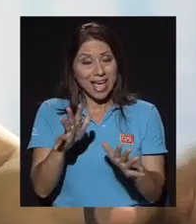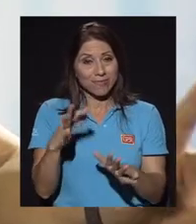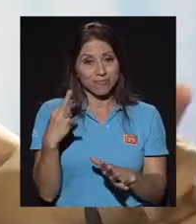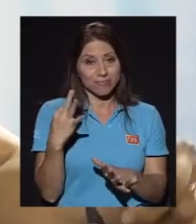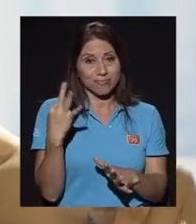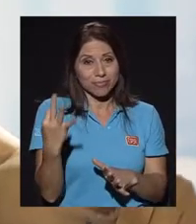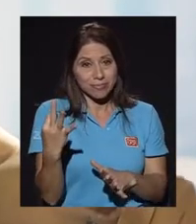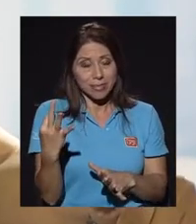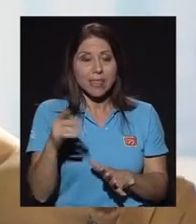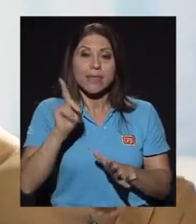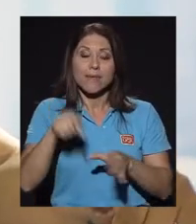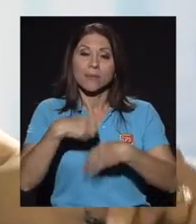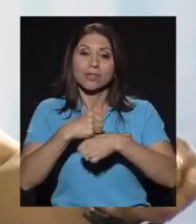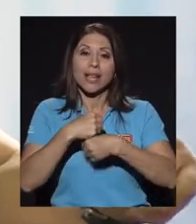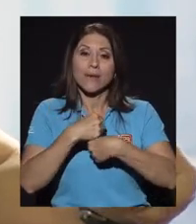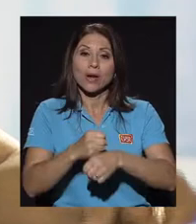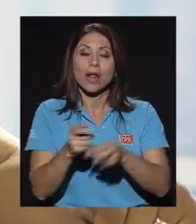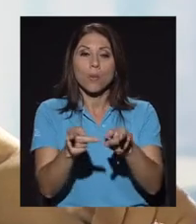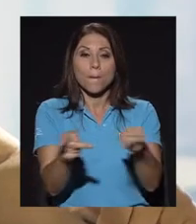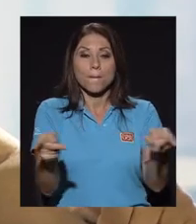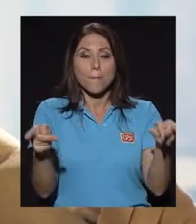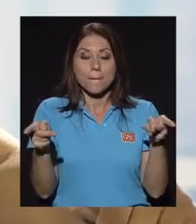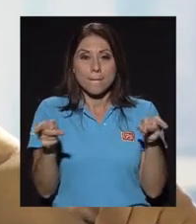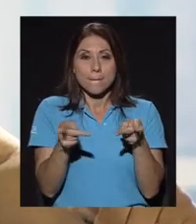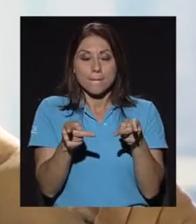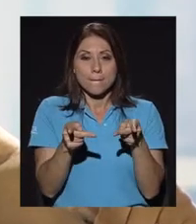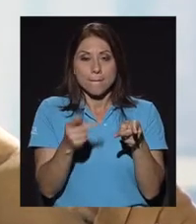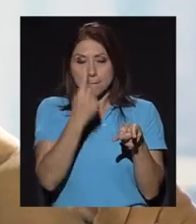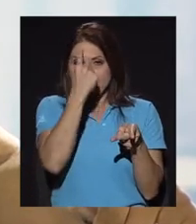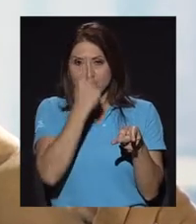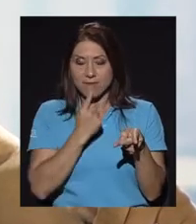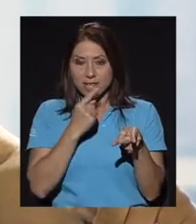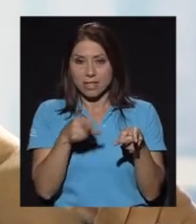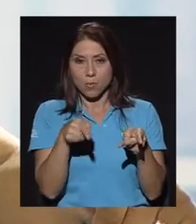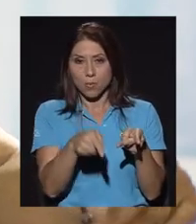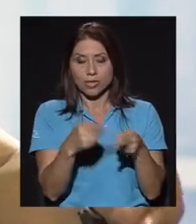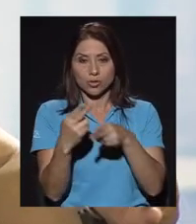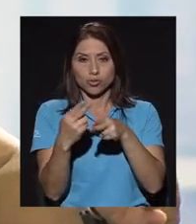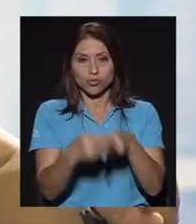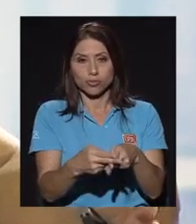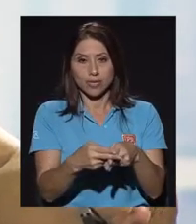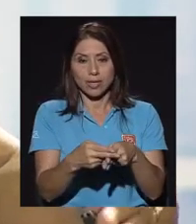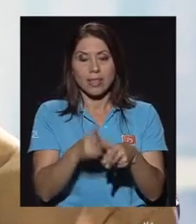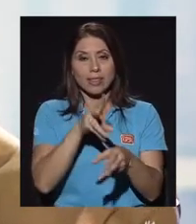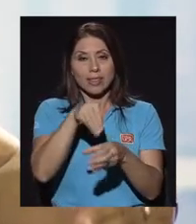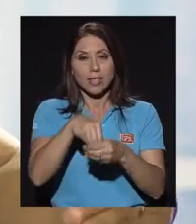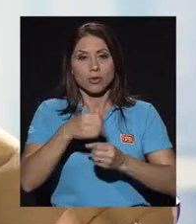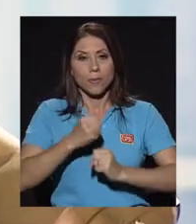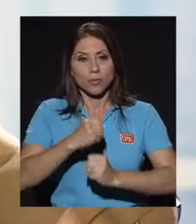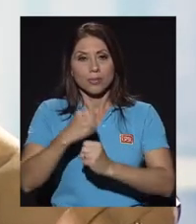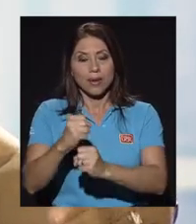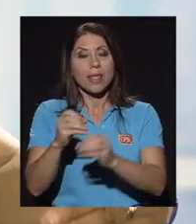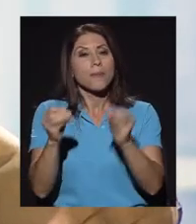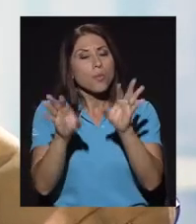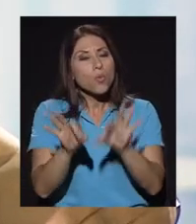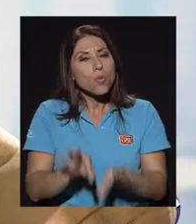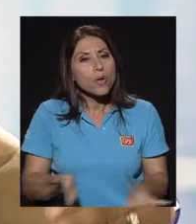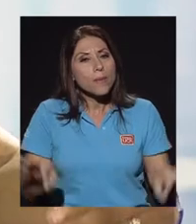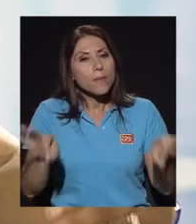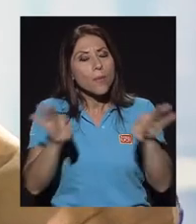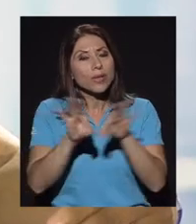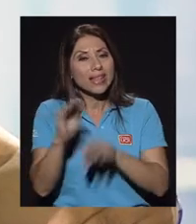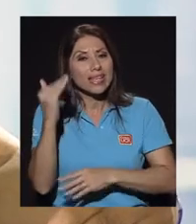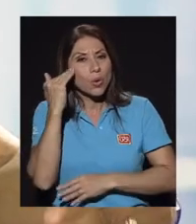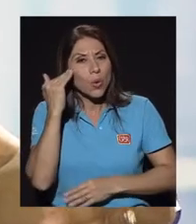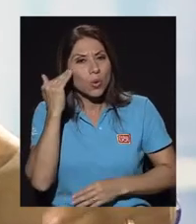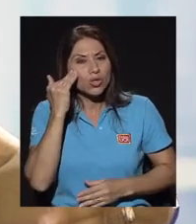es elaborar un perfil de puestos dentro de la municipalidad. Es muy importante conocer qué